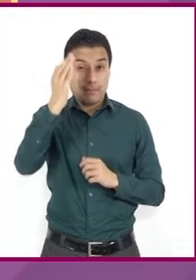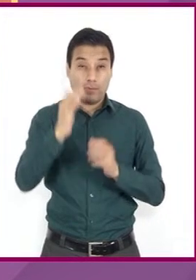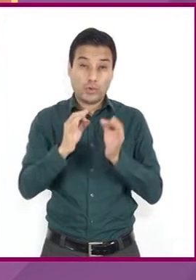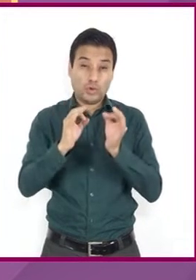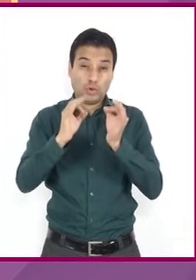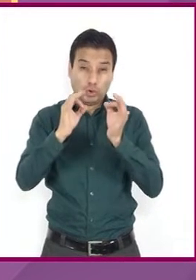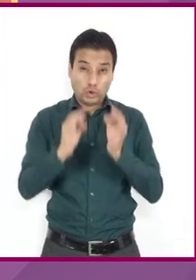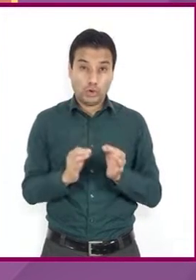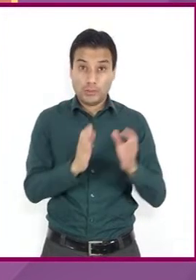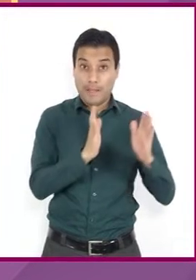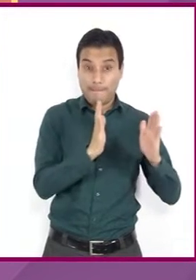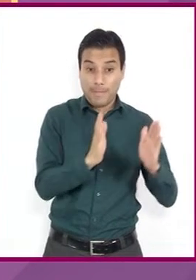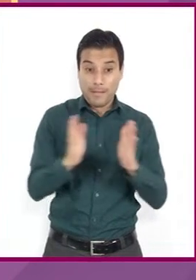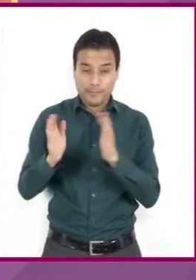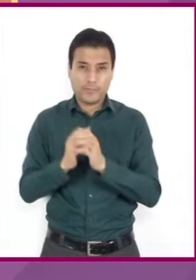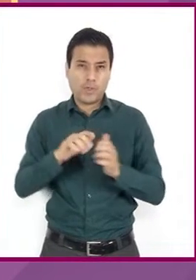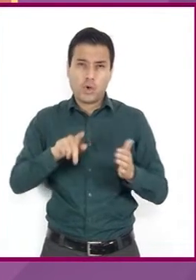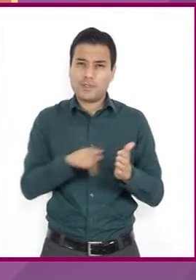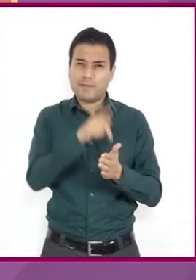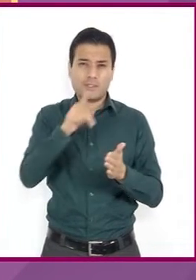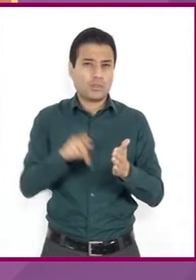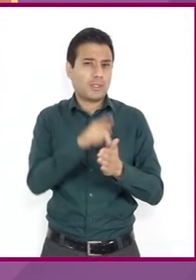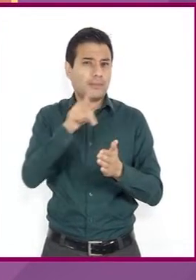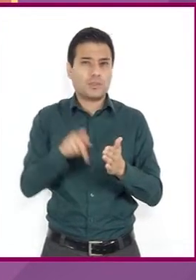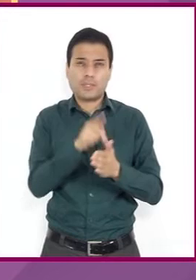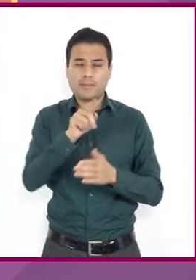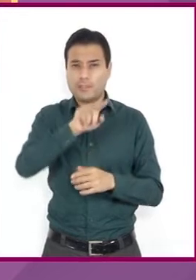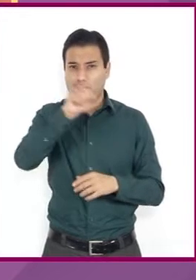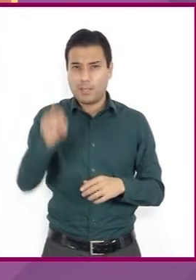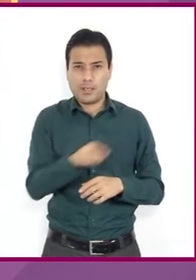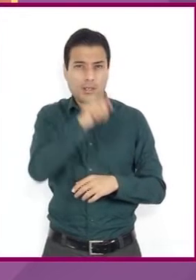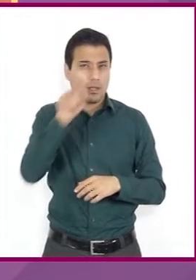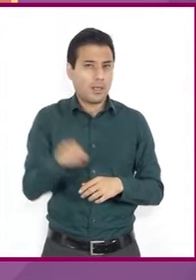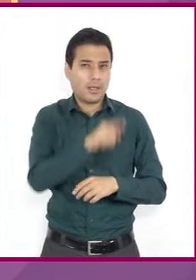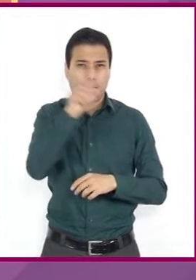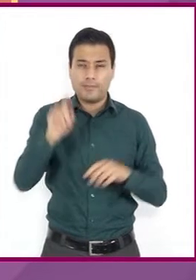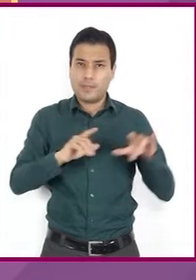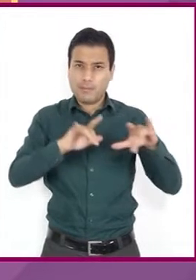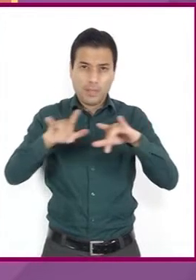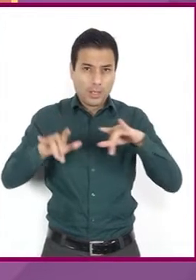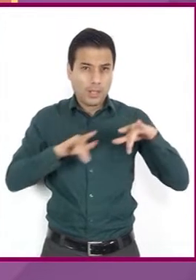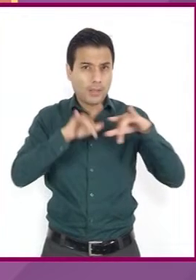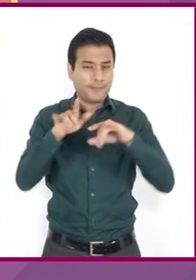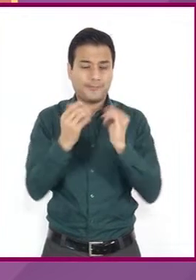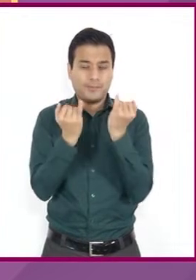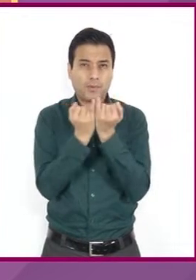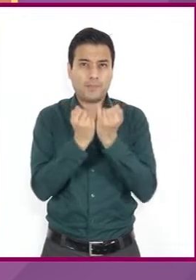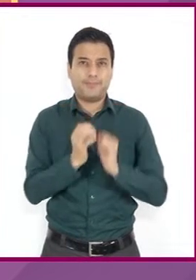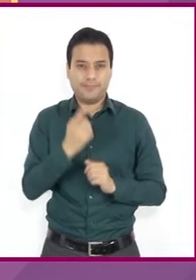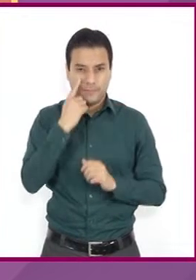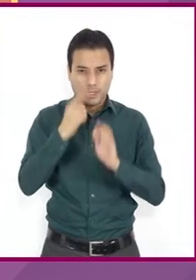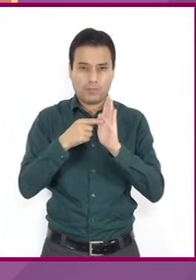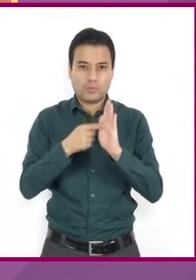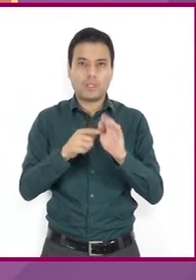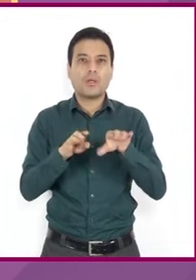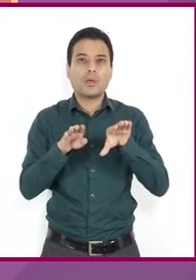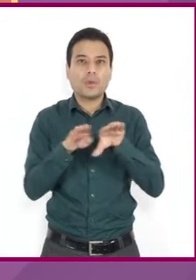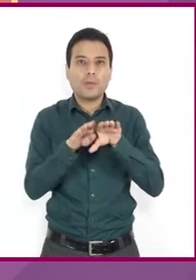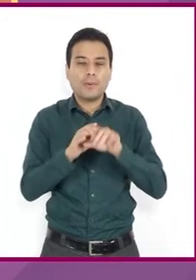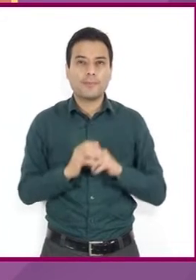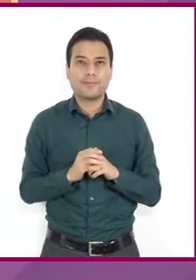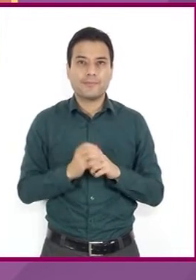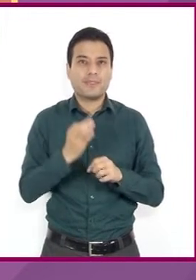pequeños lapsos, se repite o comporta como un disco rayado. Y para demostrar lo dicho, voy a hacer